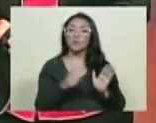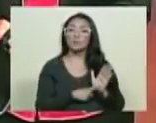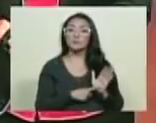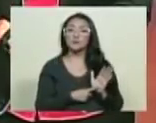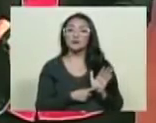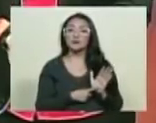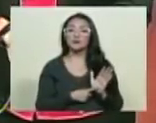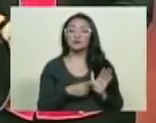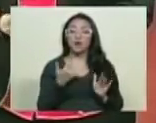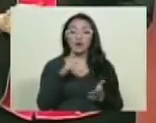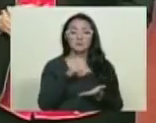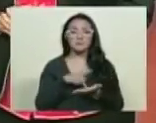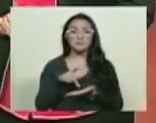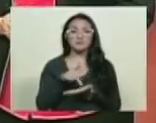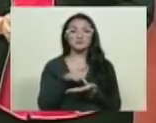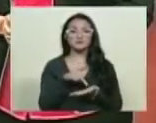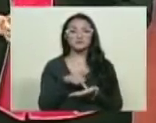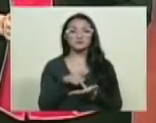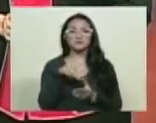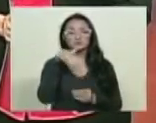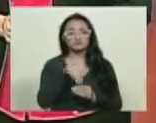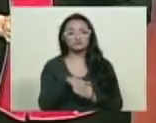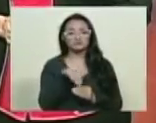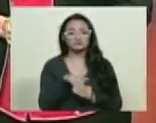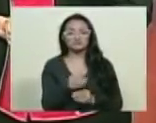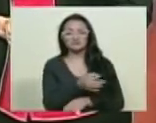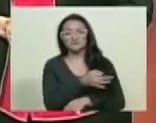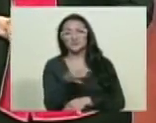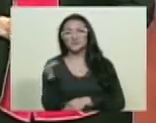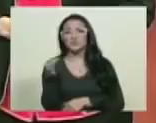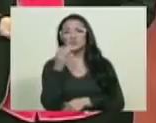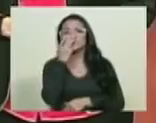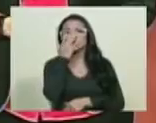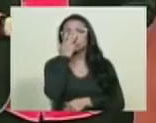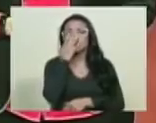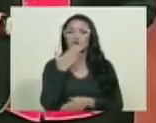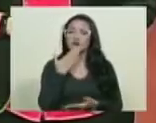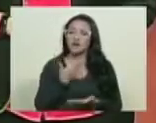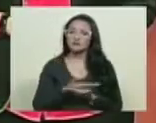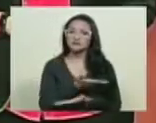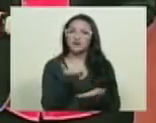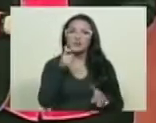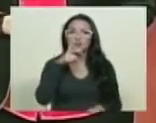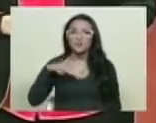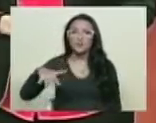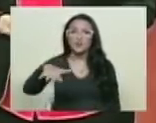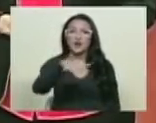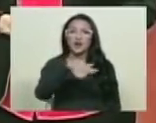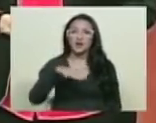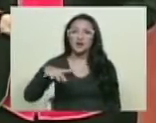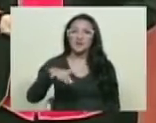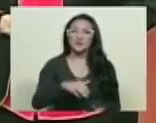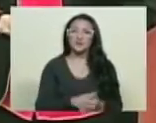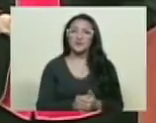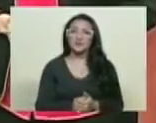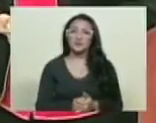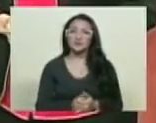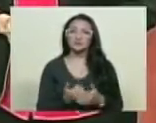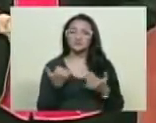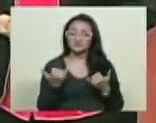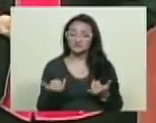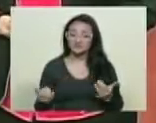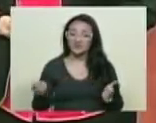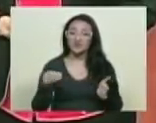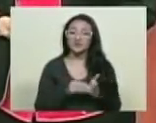hay una participación electoral extraordinaria quiero agradecerle al pueblo de venezuela porque una vez más hoy